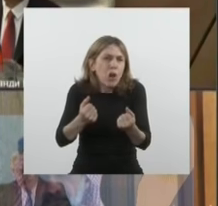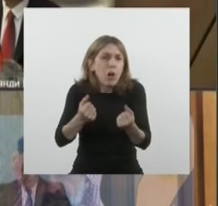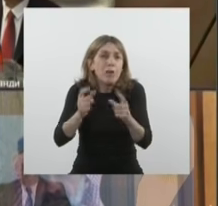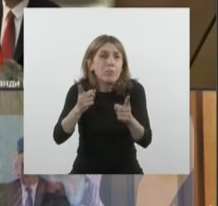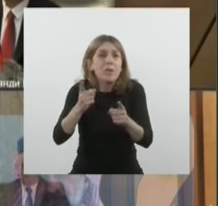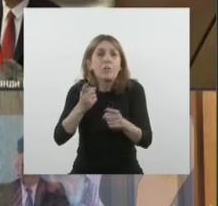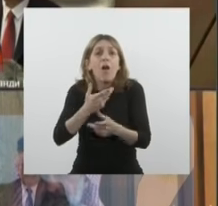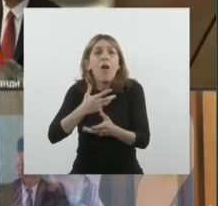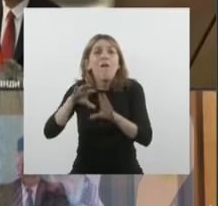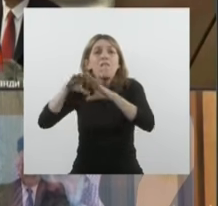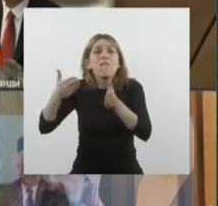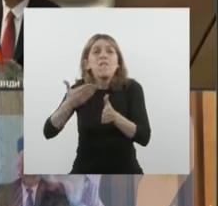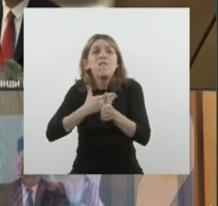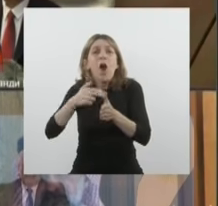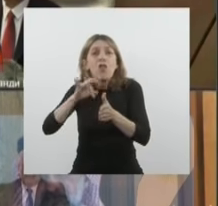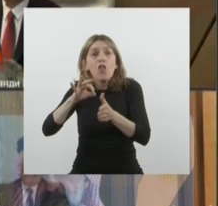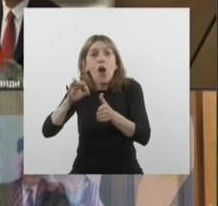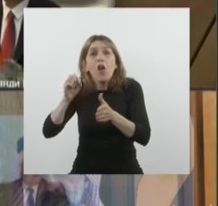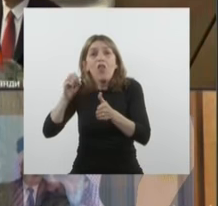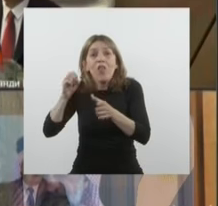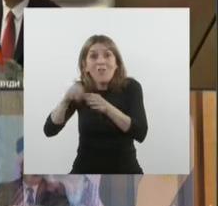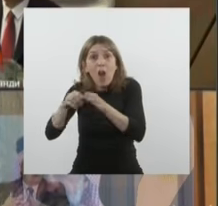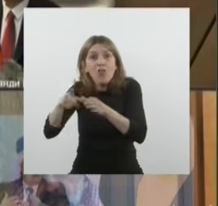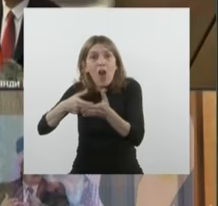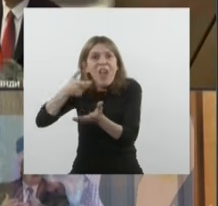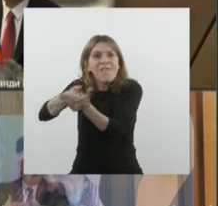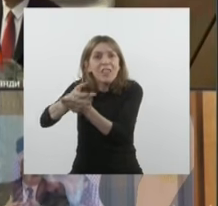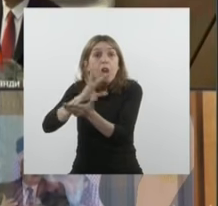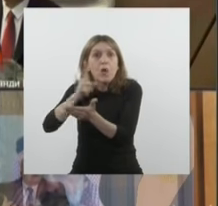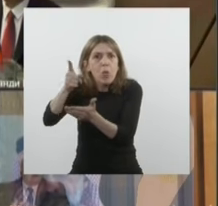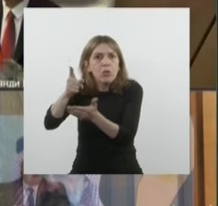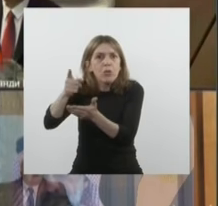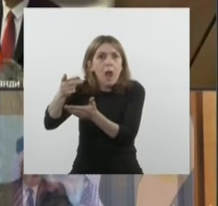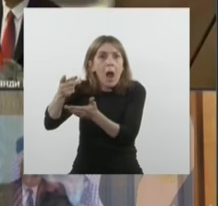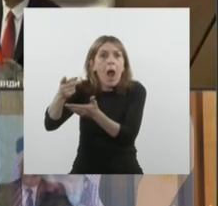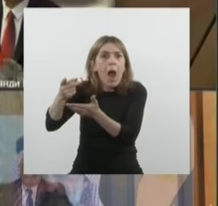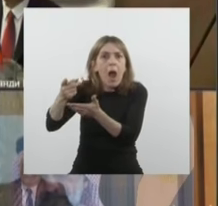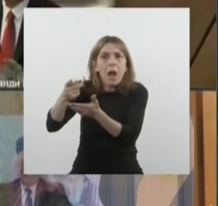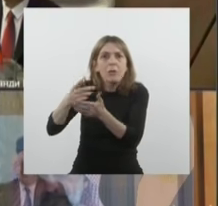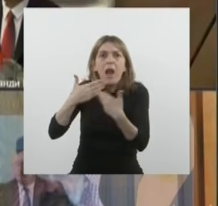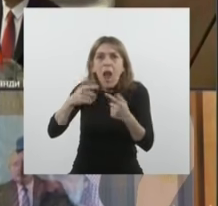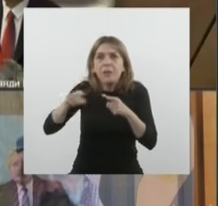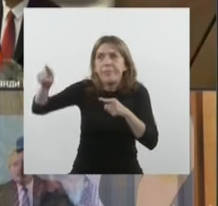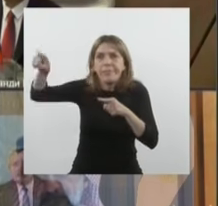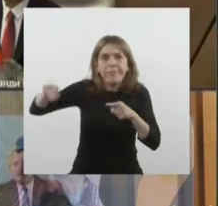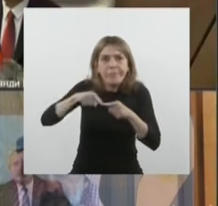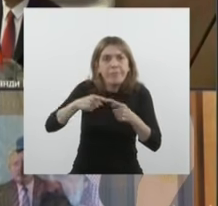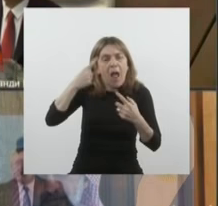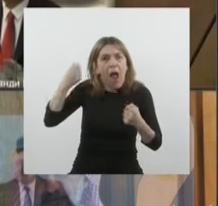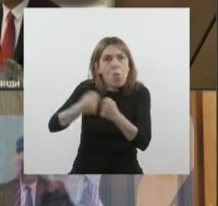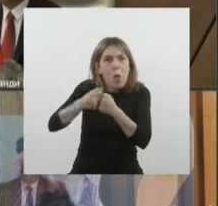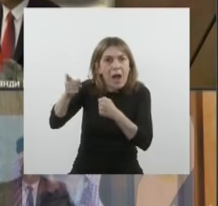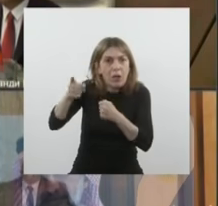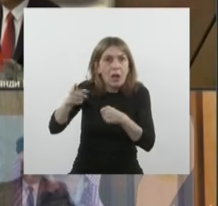el fondo soberano de rusa de rusia pudimos alcanzar los acuerdos que alcanzamos y pudimos lograr que gran